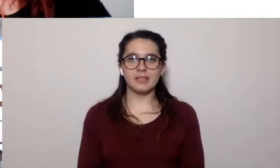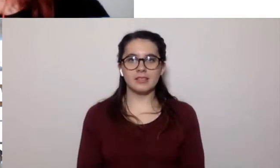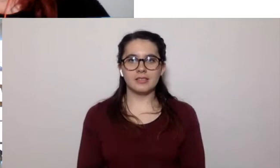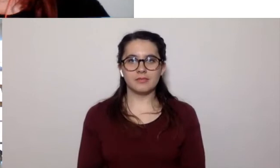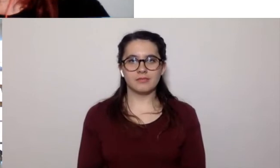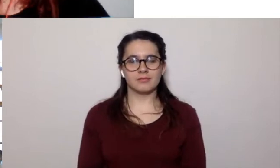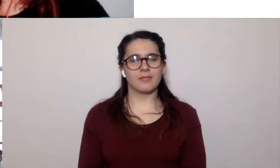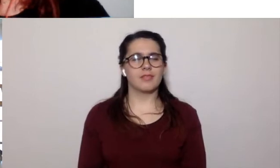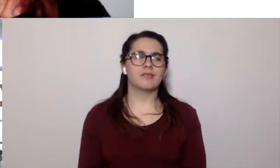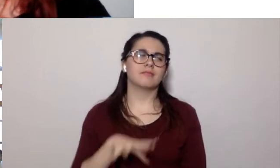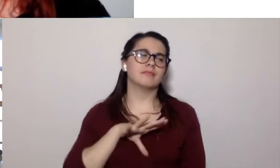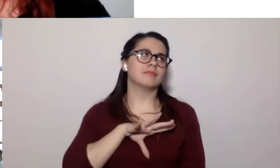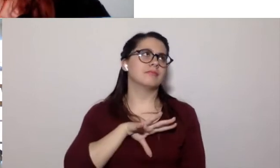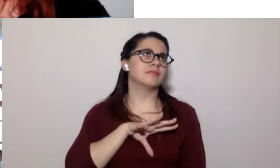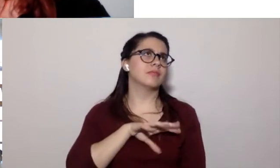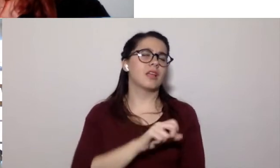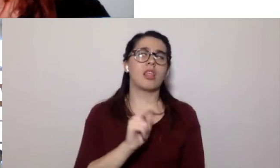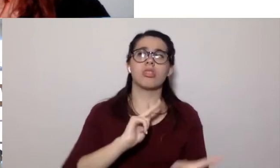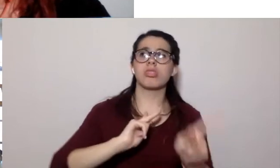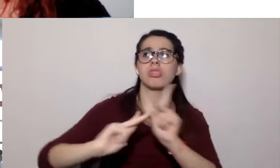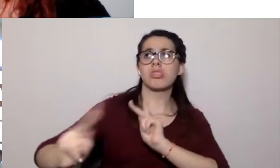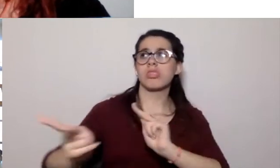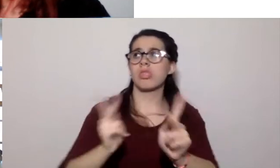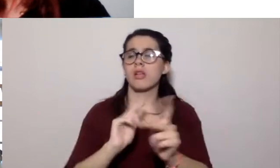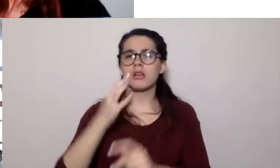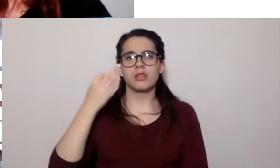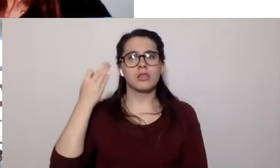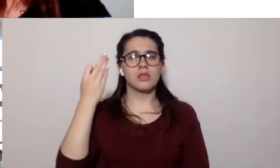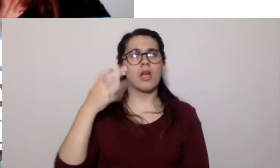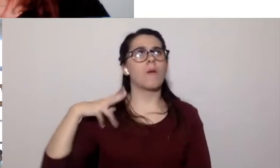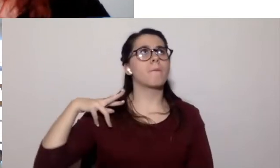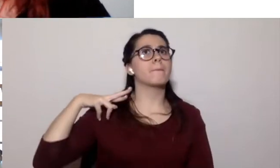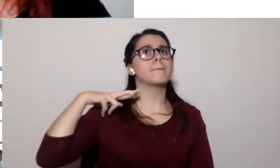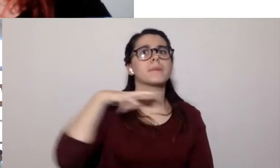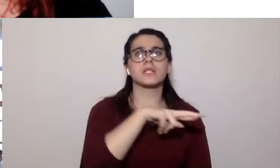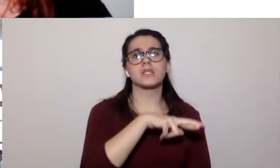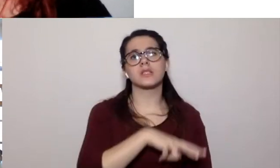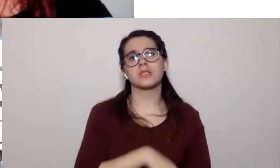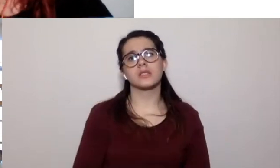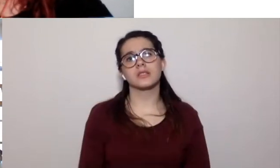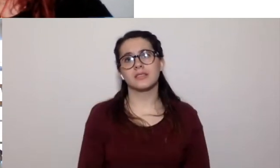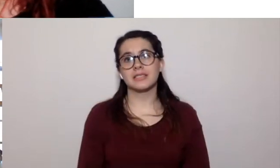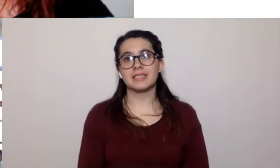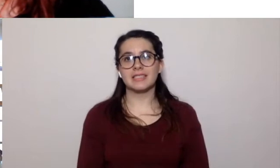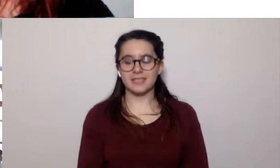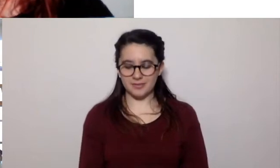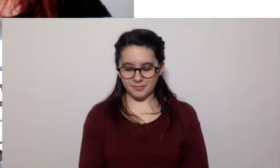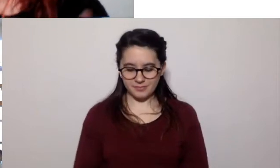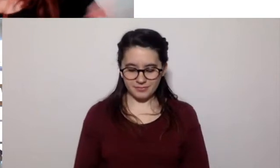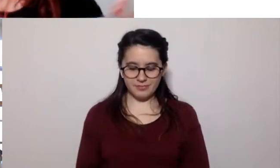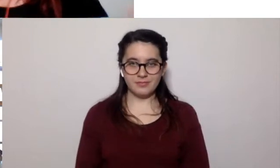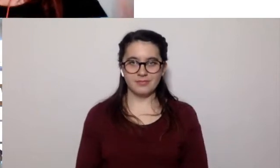encanta platicar contigo. Se me va el tiempo volando, pero tenemos Ay, sí. minutos. Entonces, Ah.